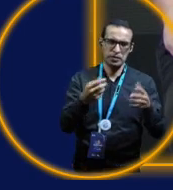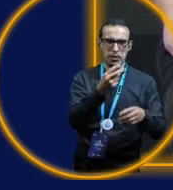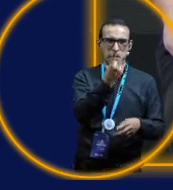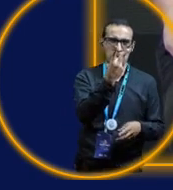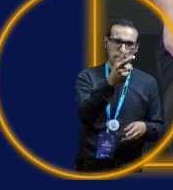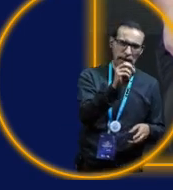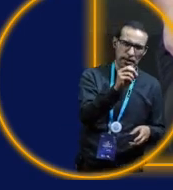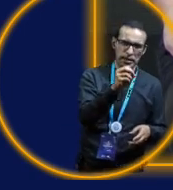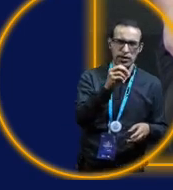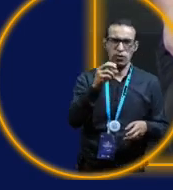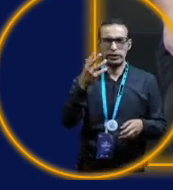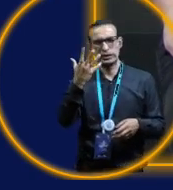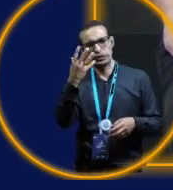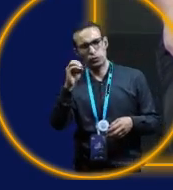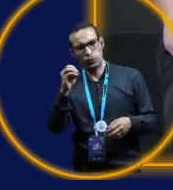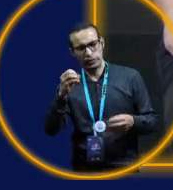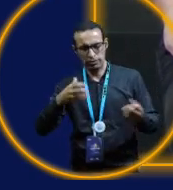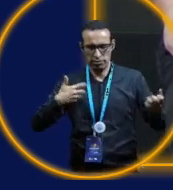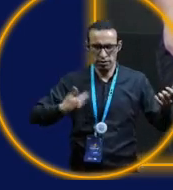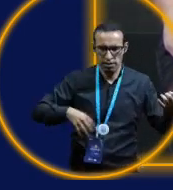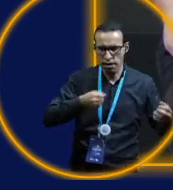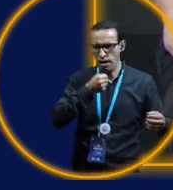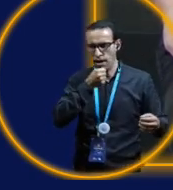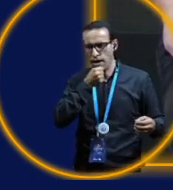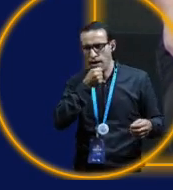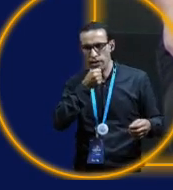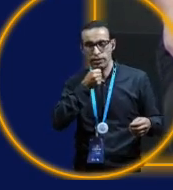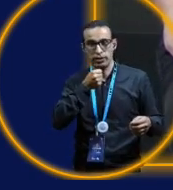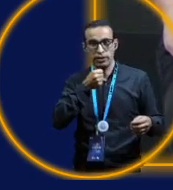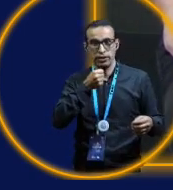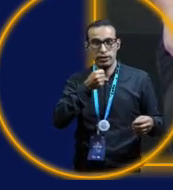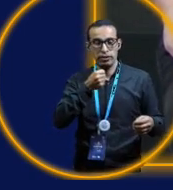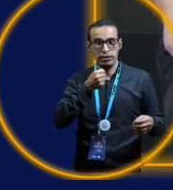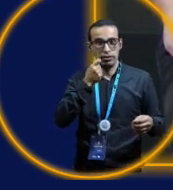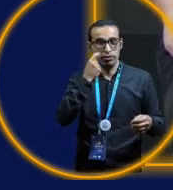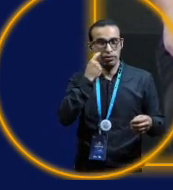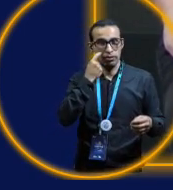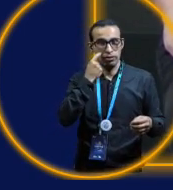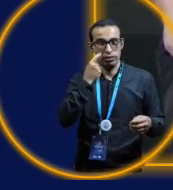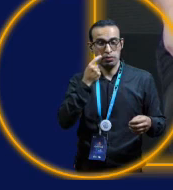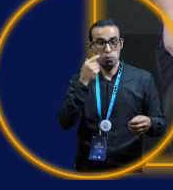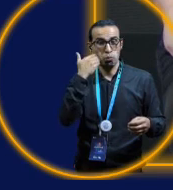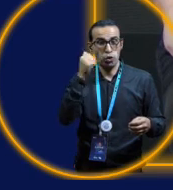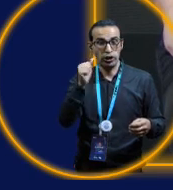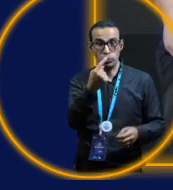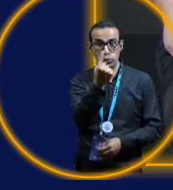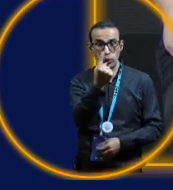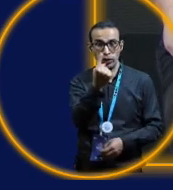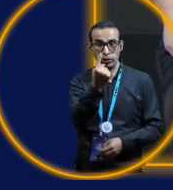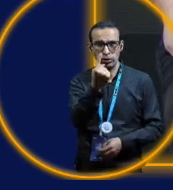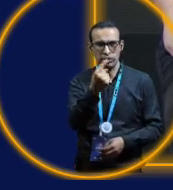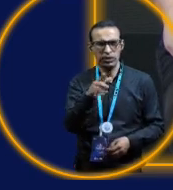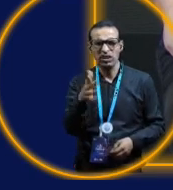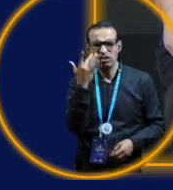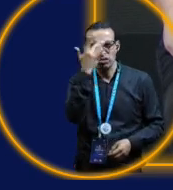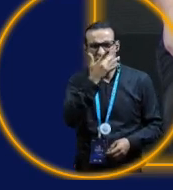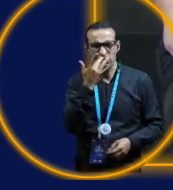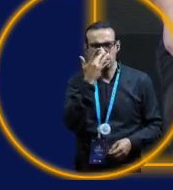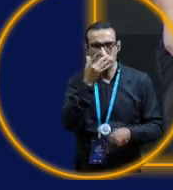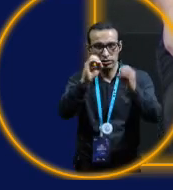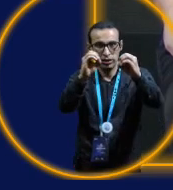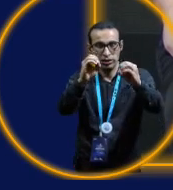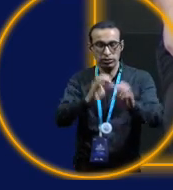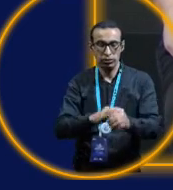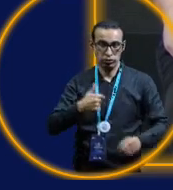artistas hubo una mujer y ni un solo artista de color Entonces yo levanté mi mano una vez más y